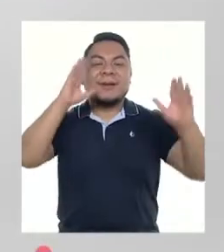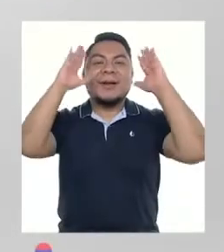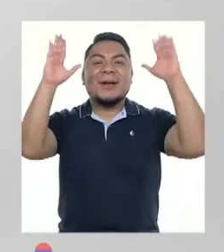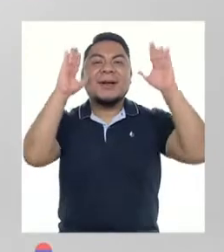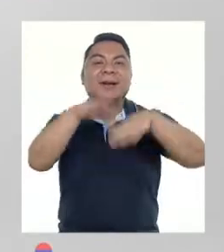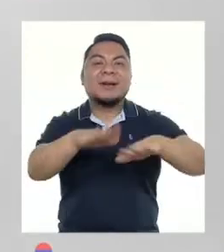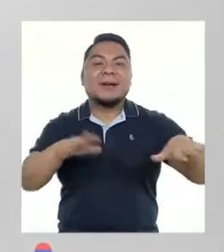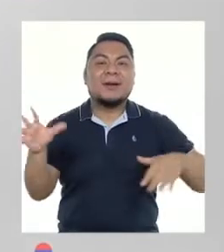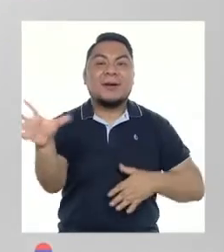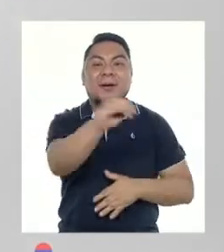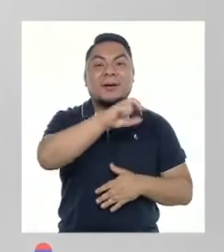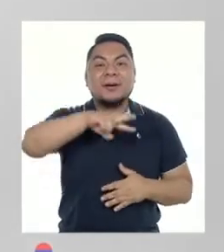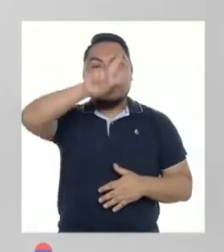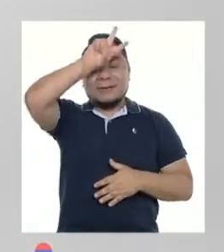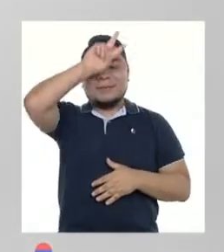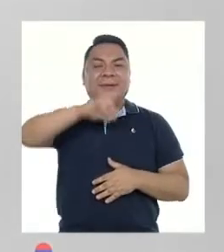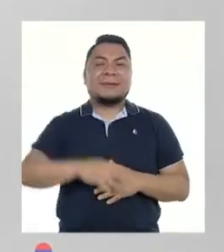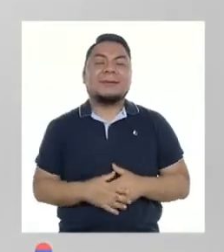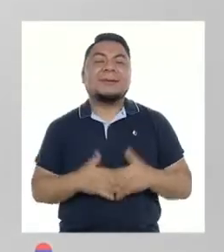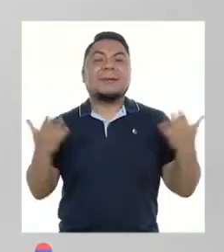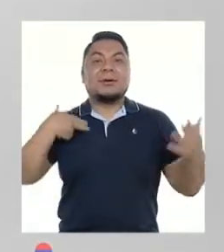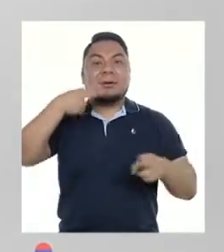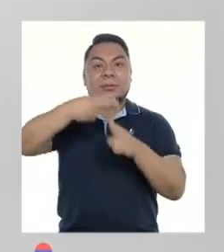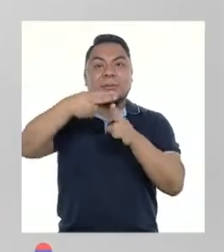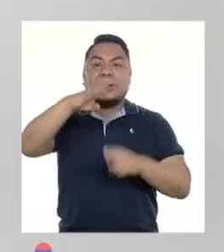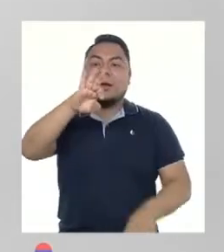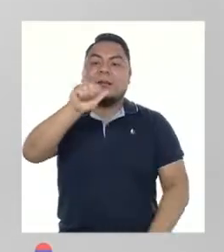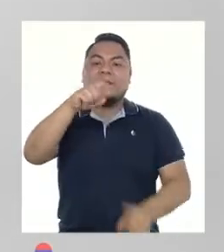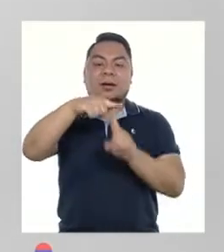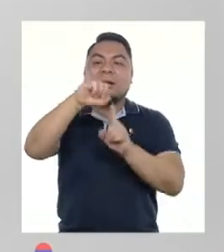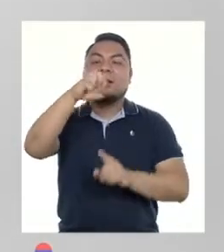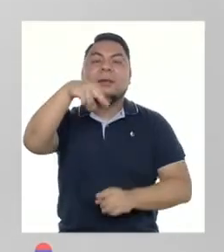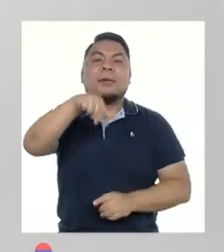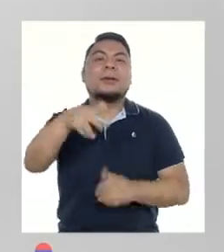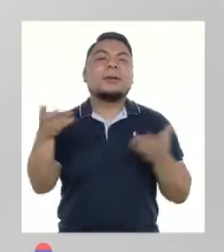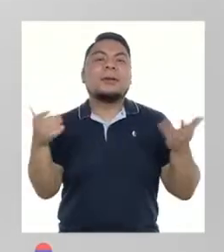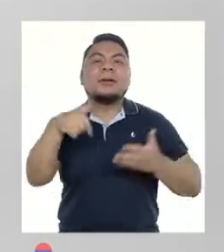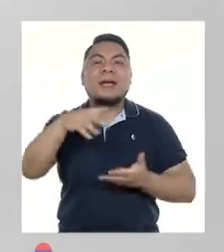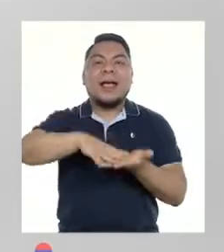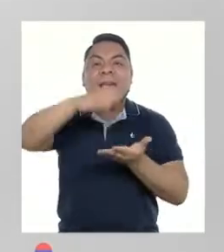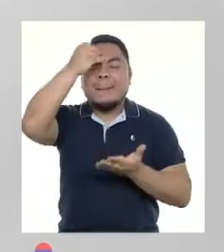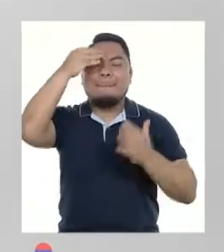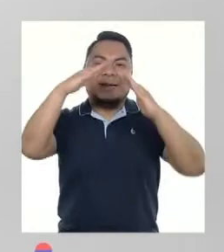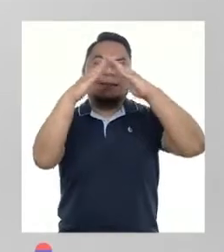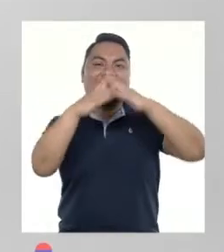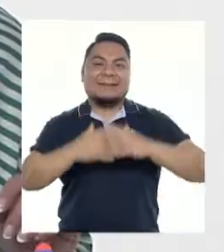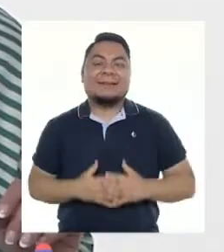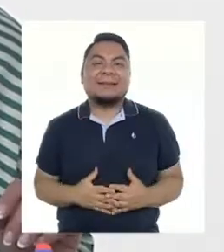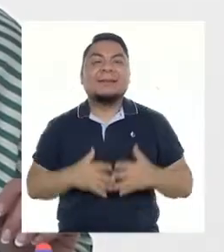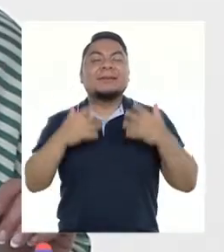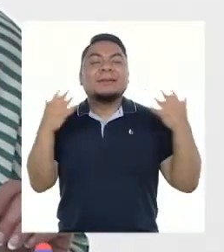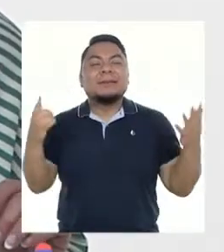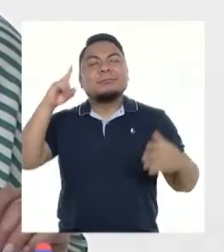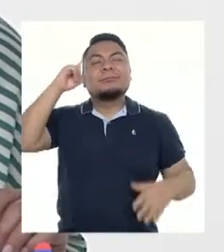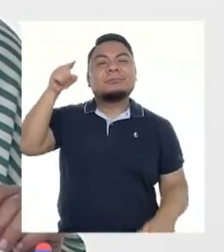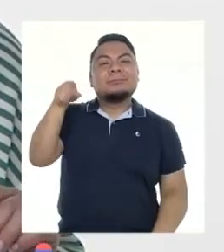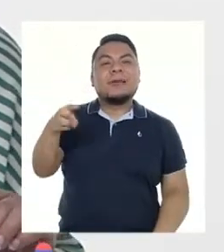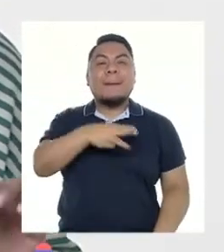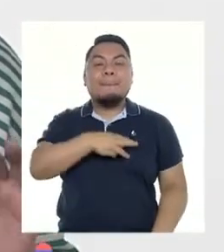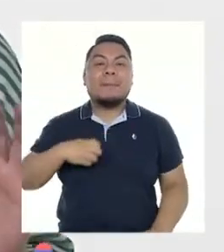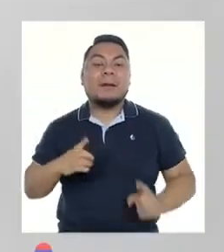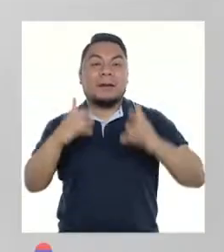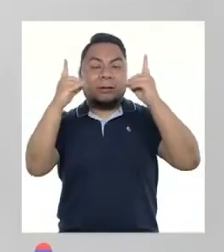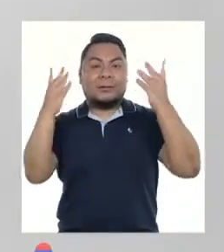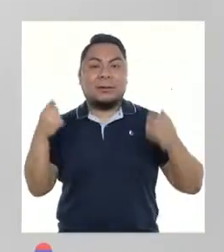Hola, niñas y niños de todo el país. Yo soy Fátima Saldaní y esto es Aprendo en Casa, una iniciativa del Ministerio